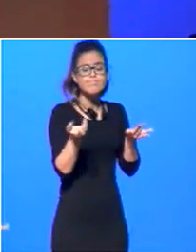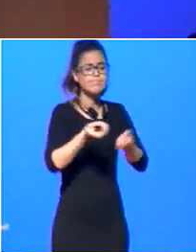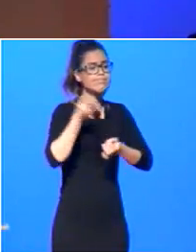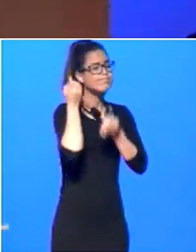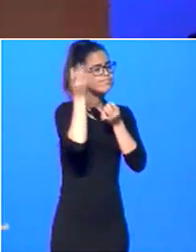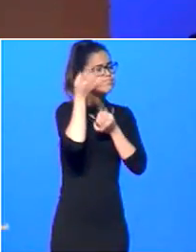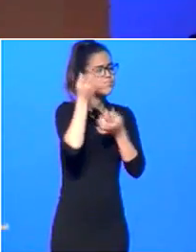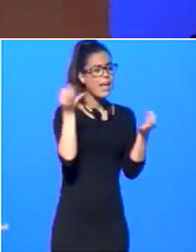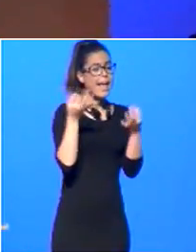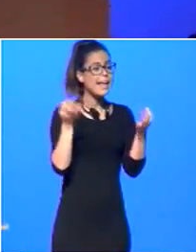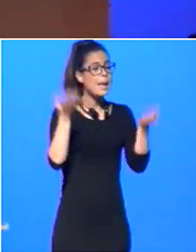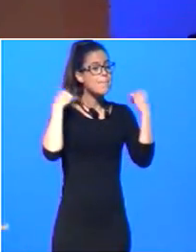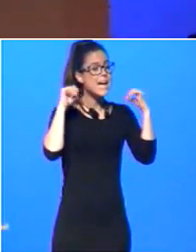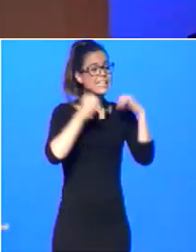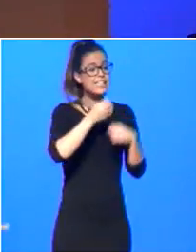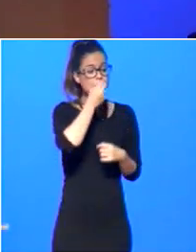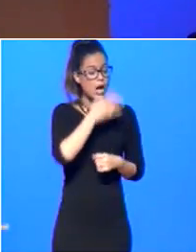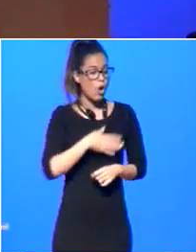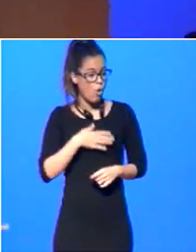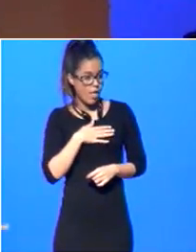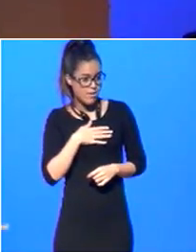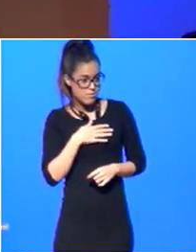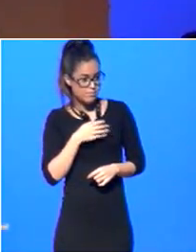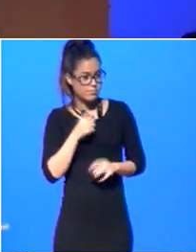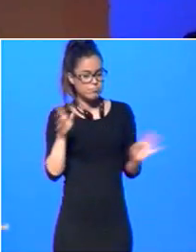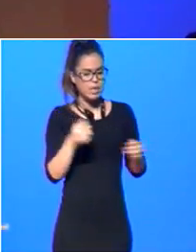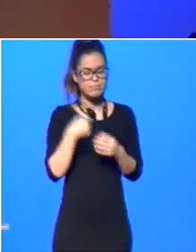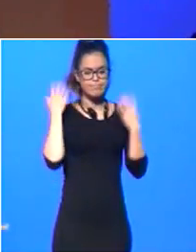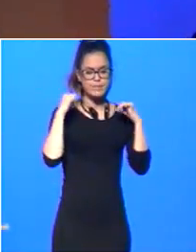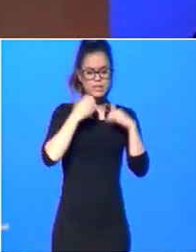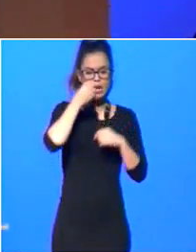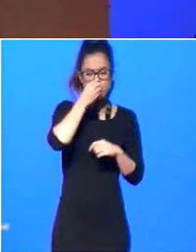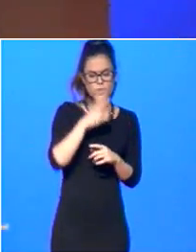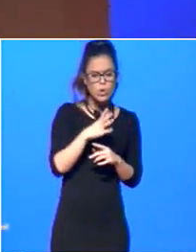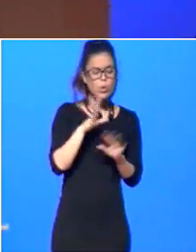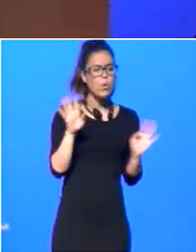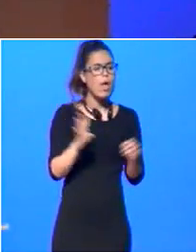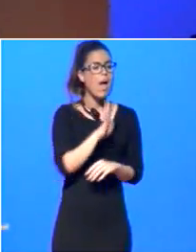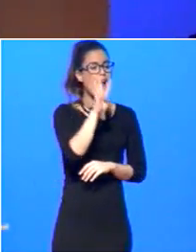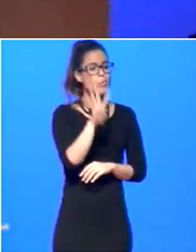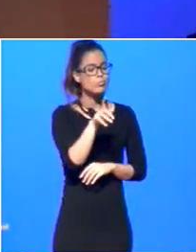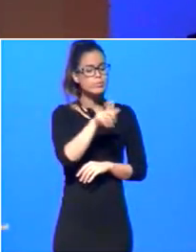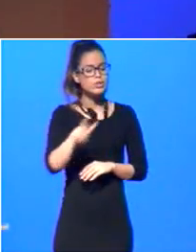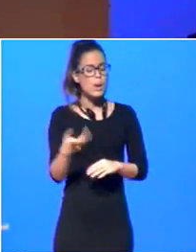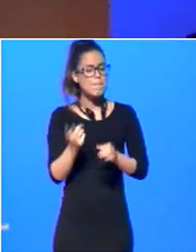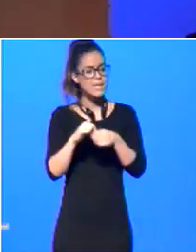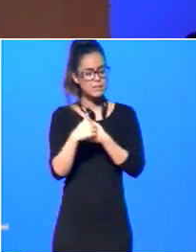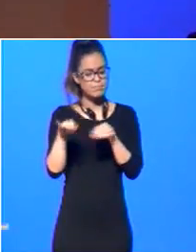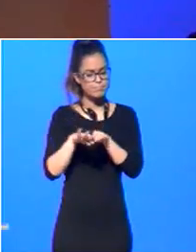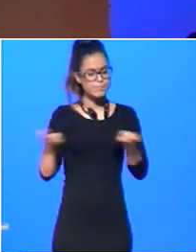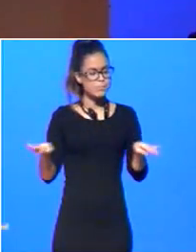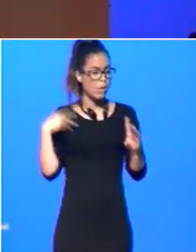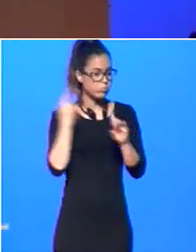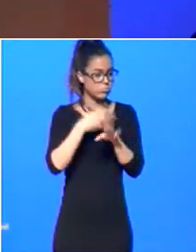onak. Eta praktika onak ezagutzeko eta konpartitzeko badauzkagu lau maikide, eta hasiko